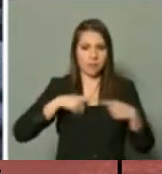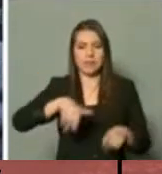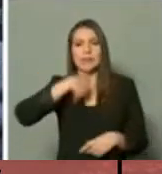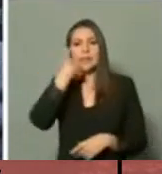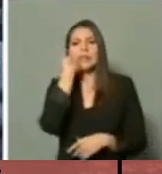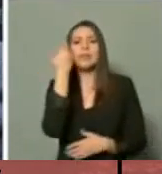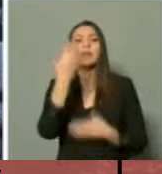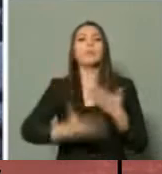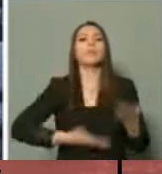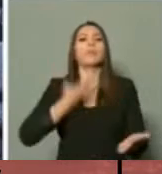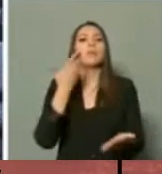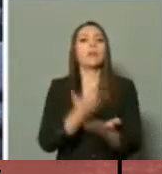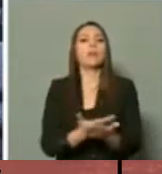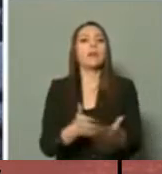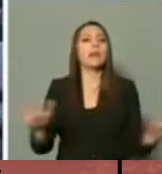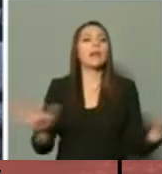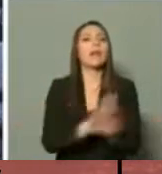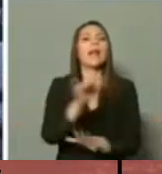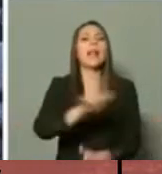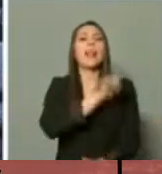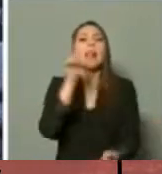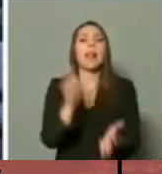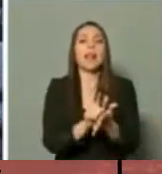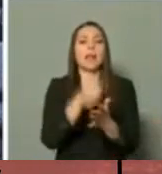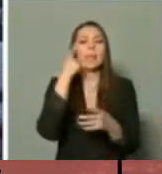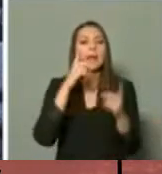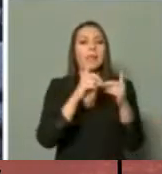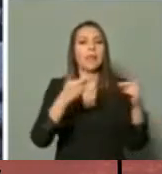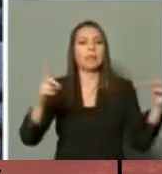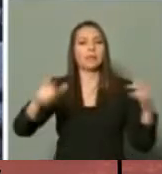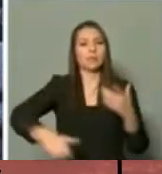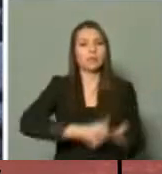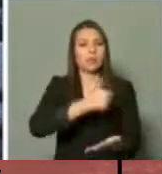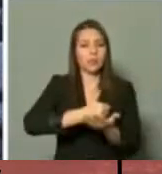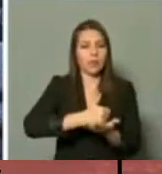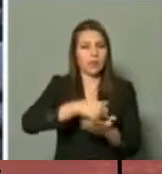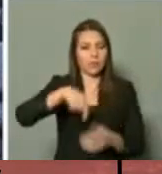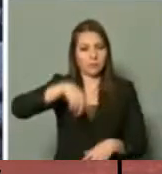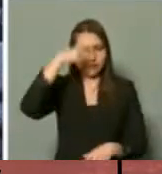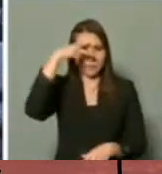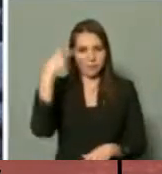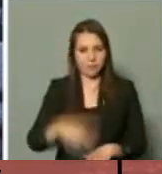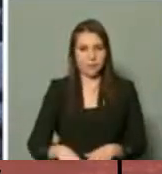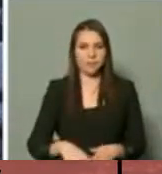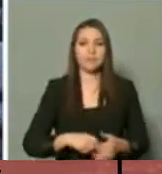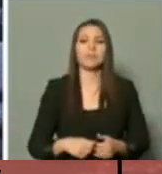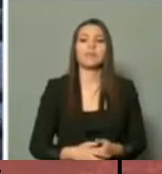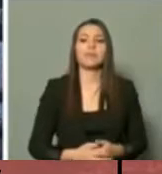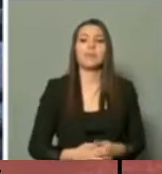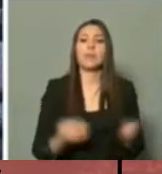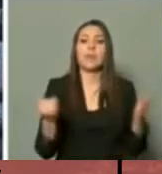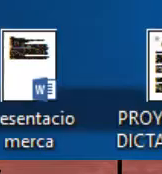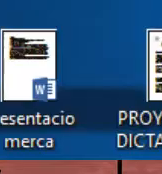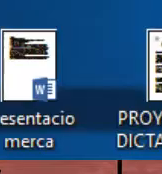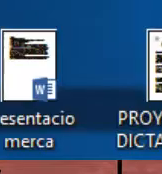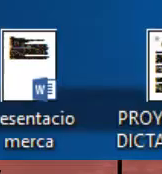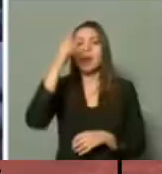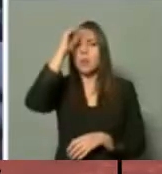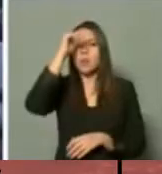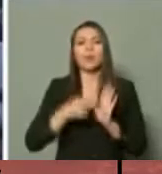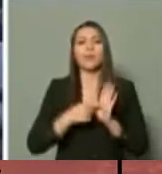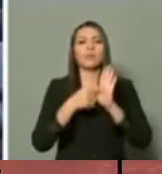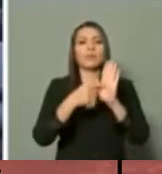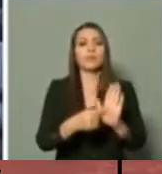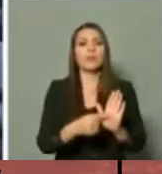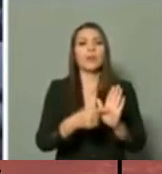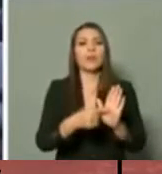modificar la Ley de Planeación de Desarrollo Urbano de la Ciudad de México, específicamente que exista un dictamen que avale que es viable